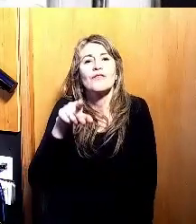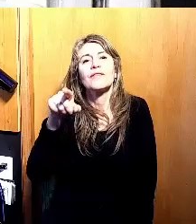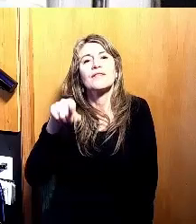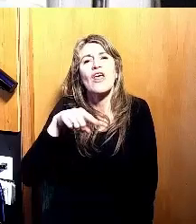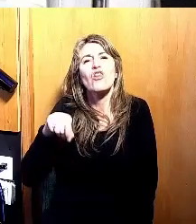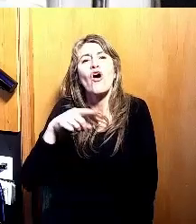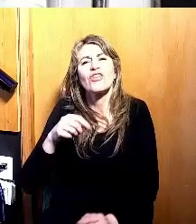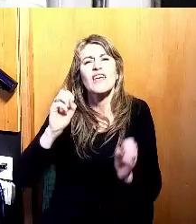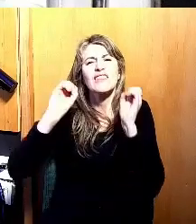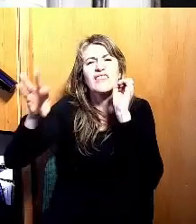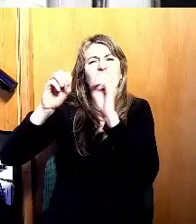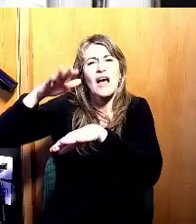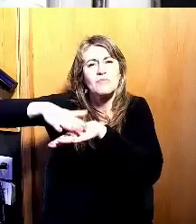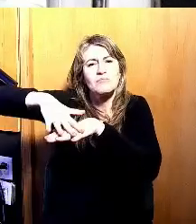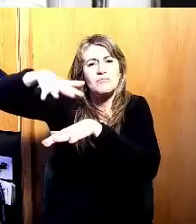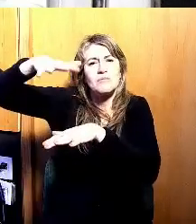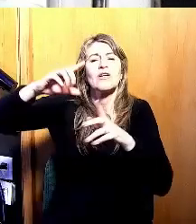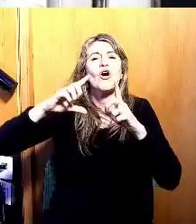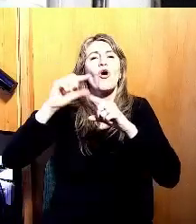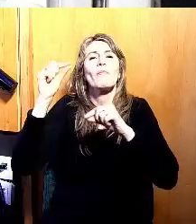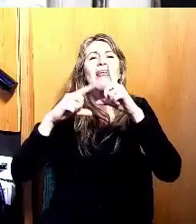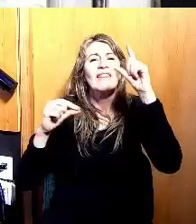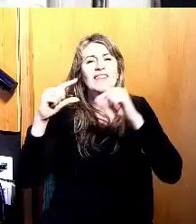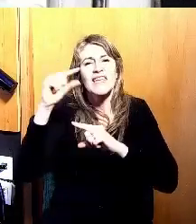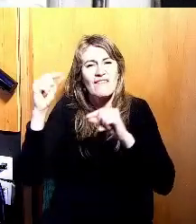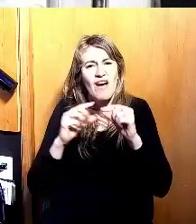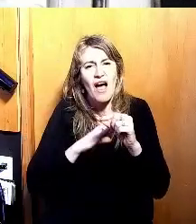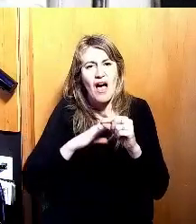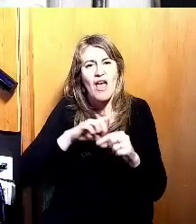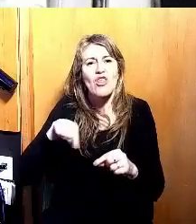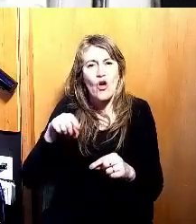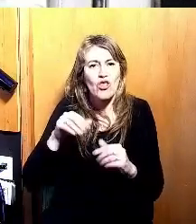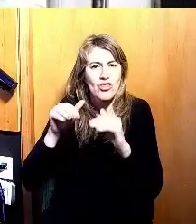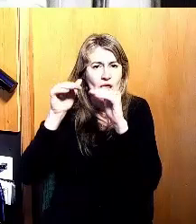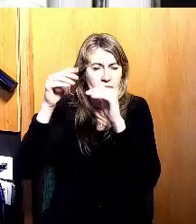el vertedero o dónde estaban las cooperativas, y la media cree